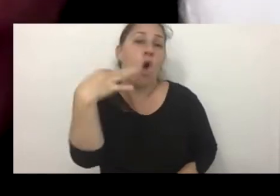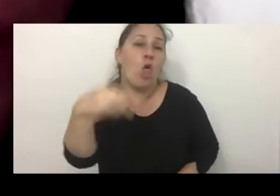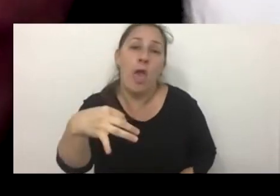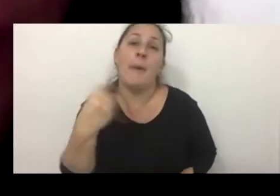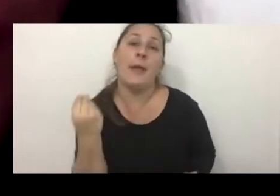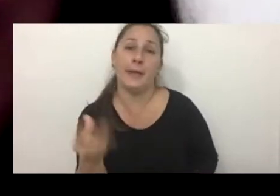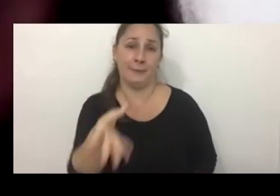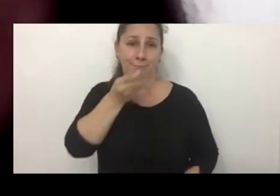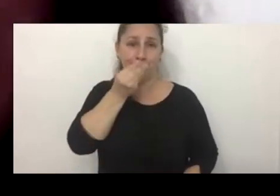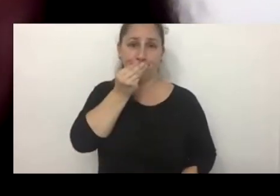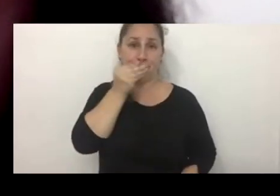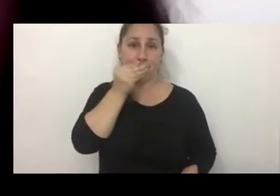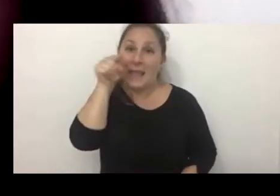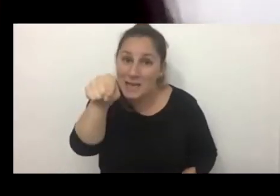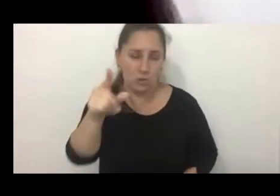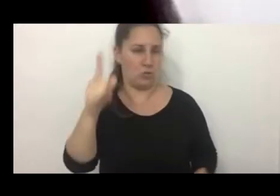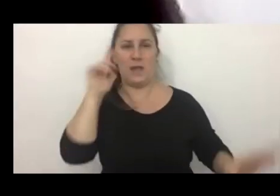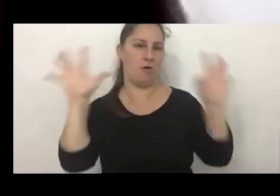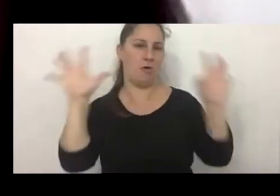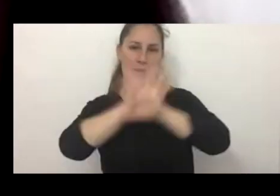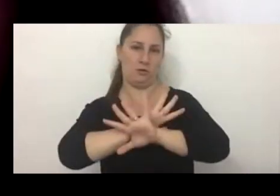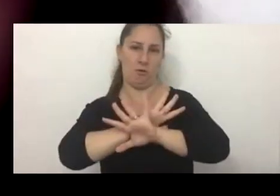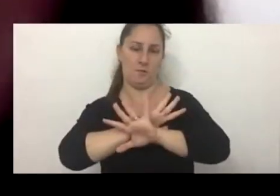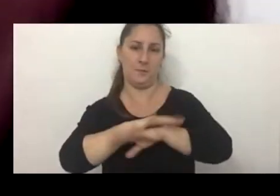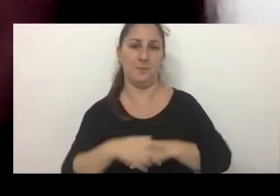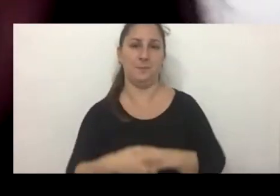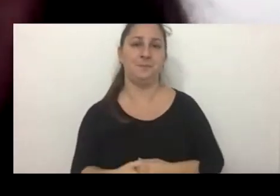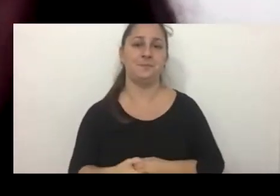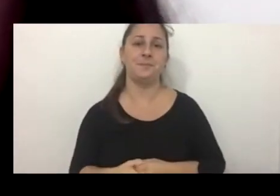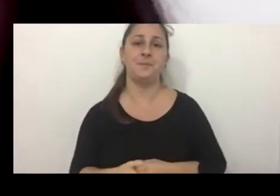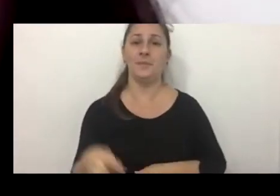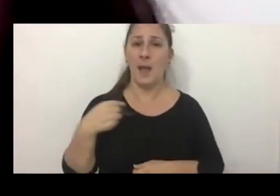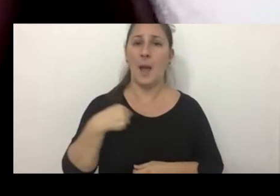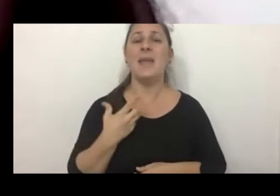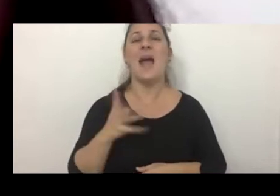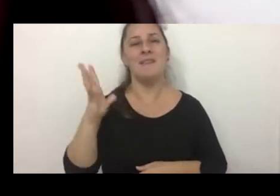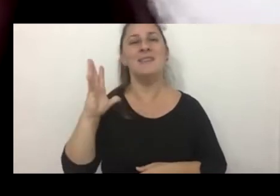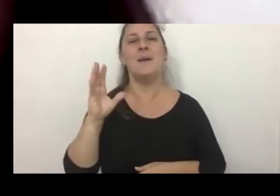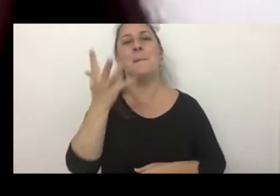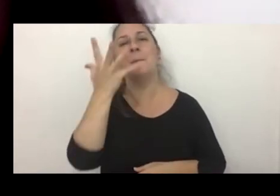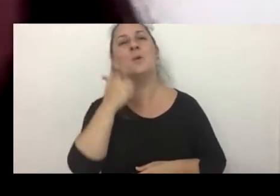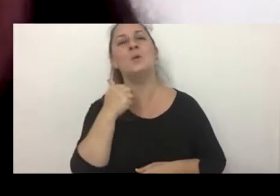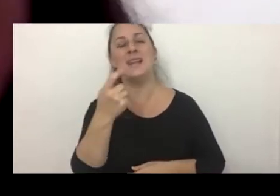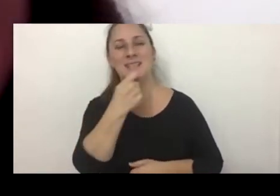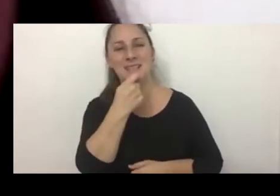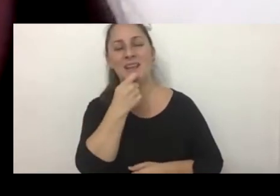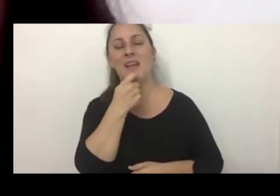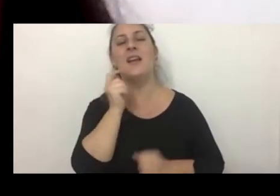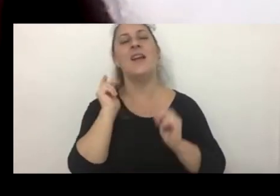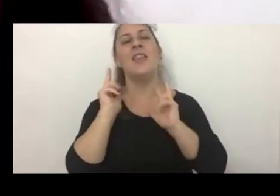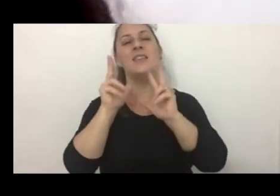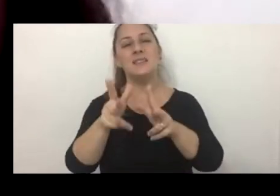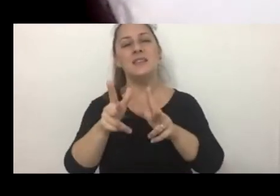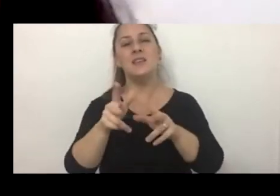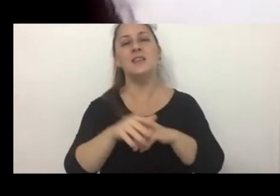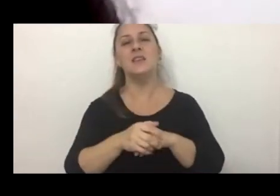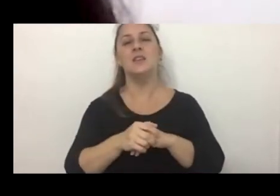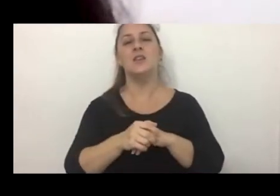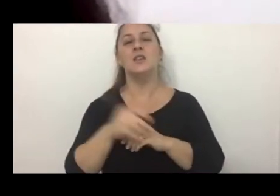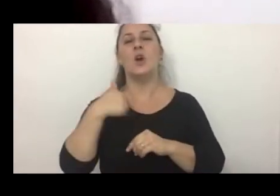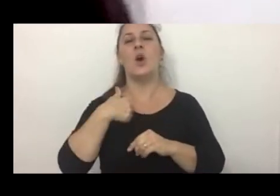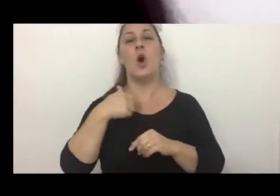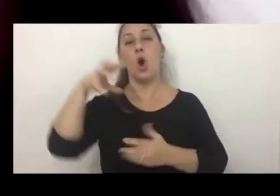trabajar todos. Sin embargo, esto no se conoce masivamente. Y muchas veces quien está del